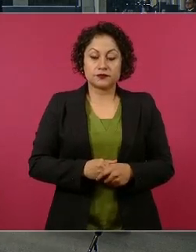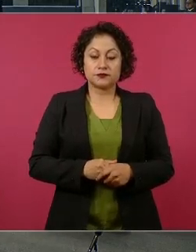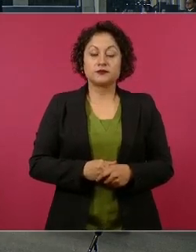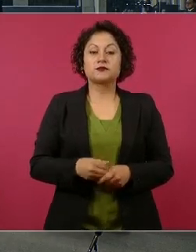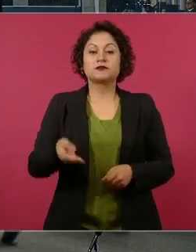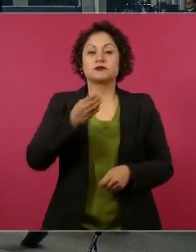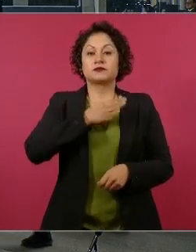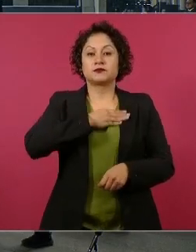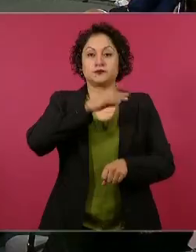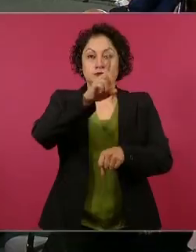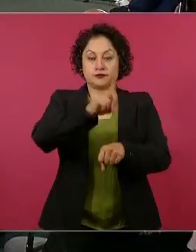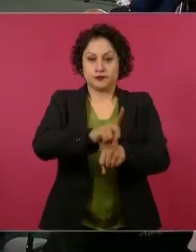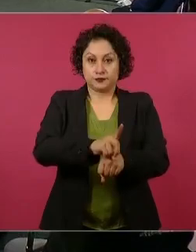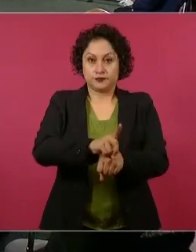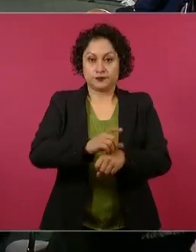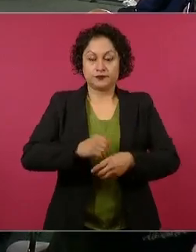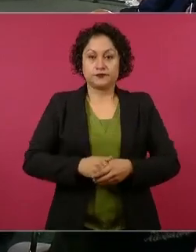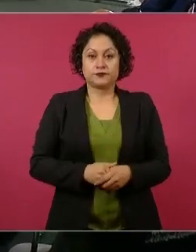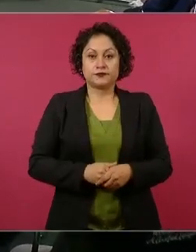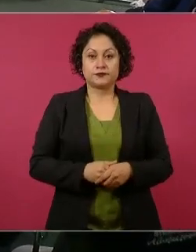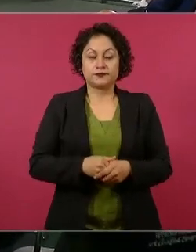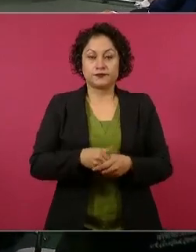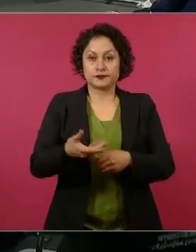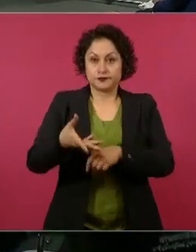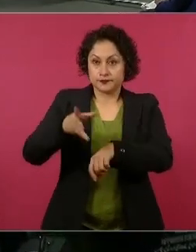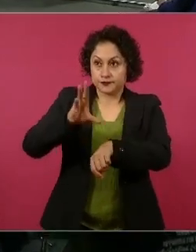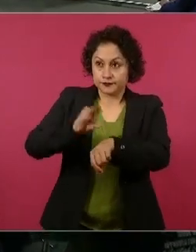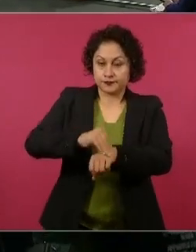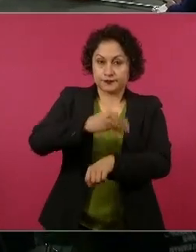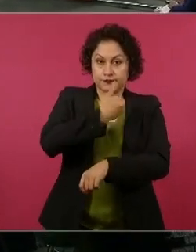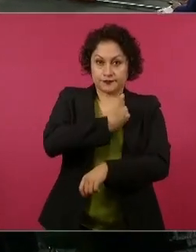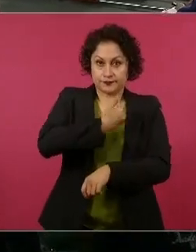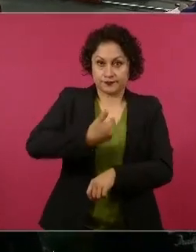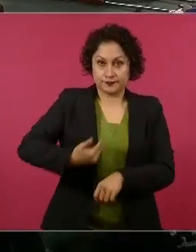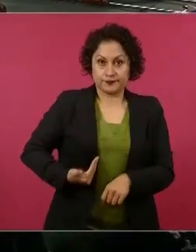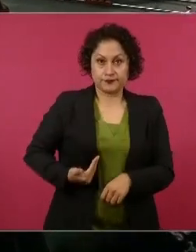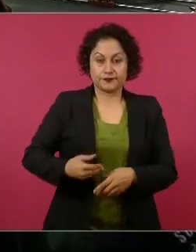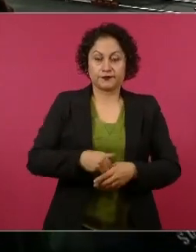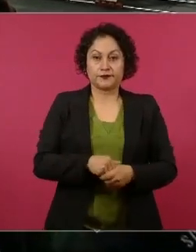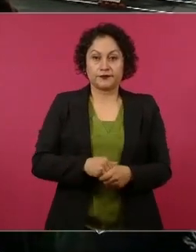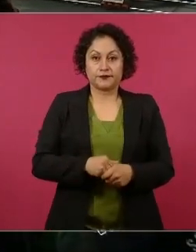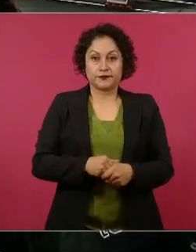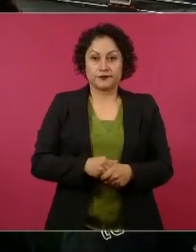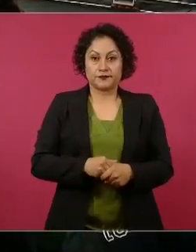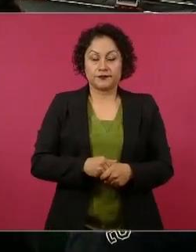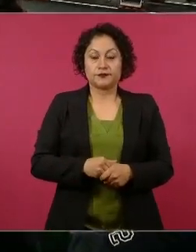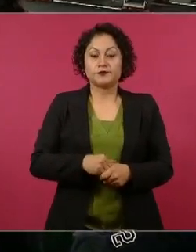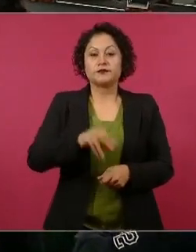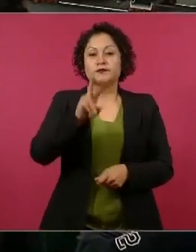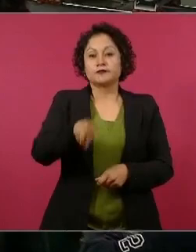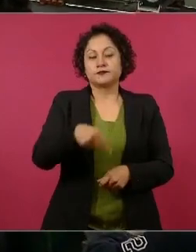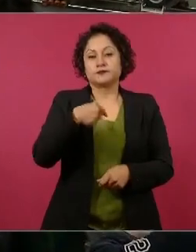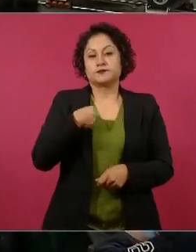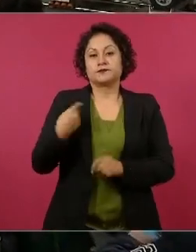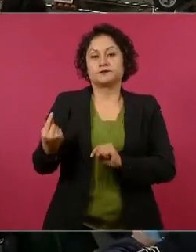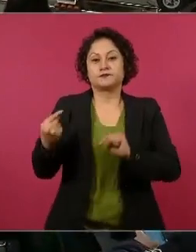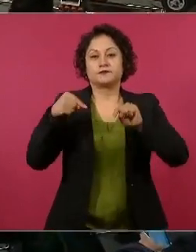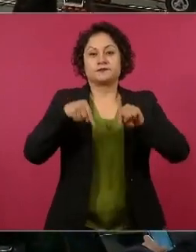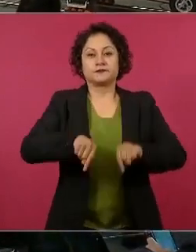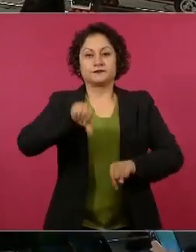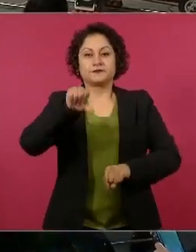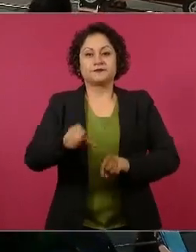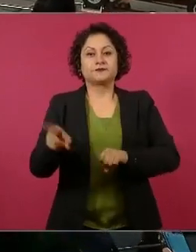Muy buenos días. Con su permiso, señor presidente. Me da mucho gusto venir esta mañana a presentar los avances del